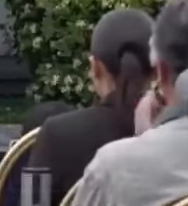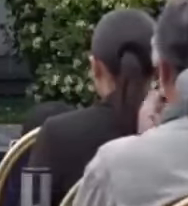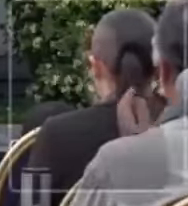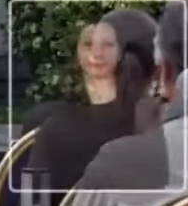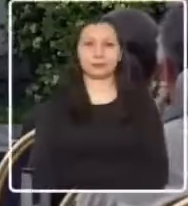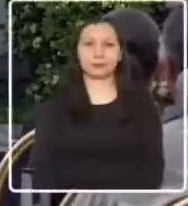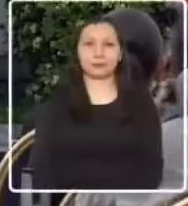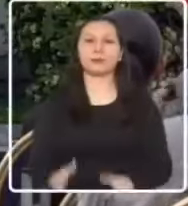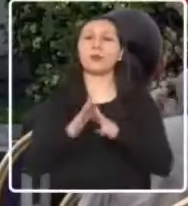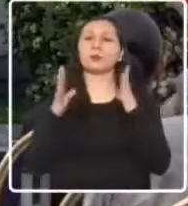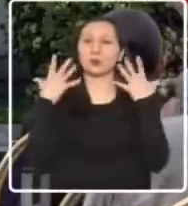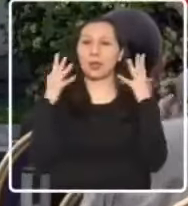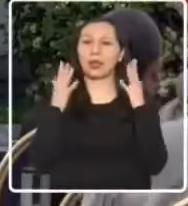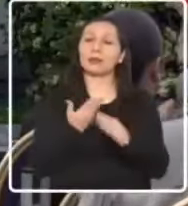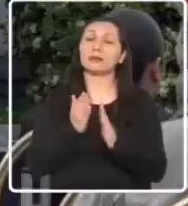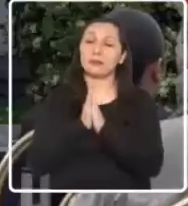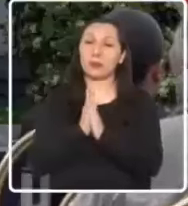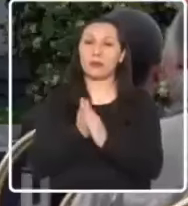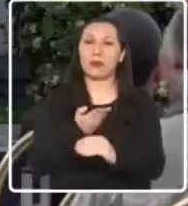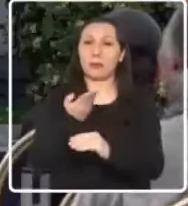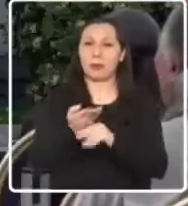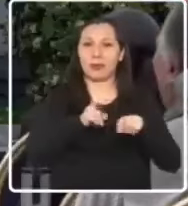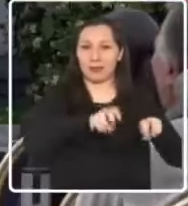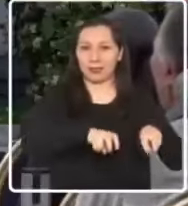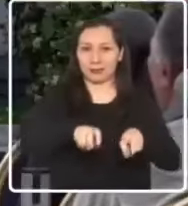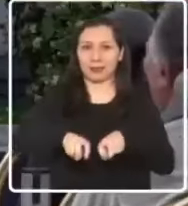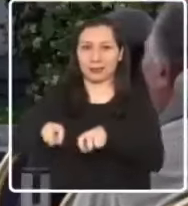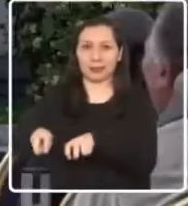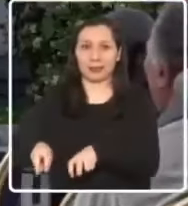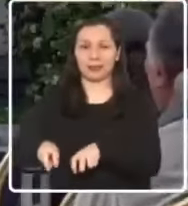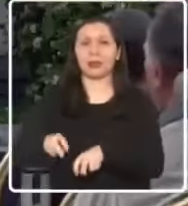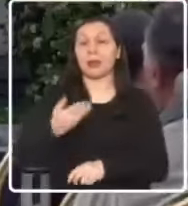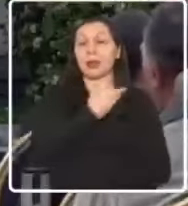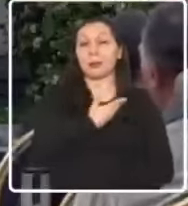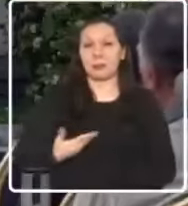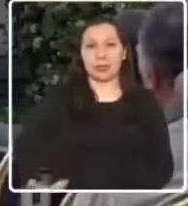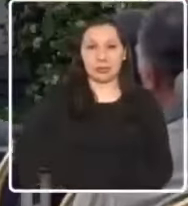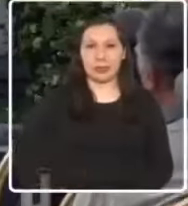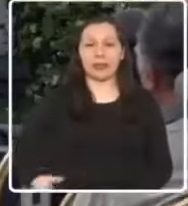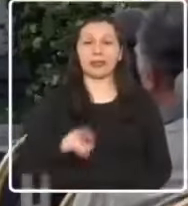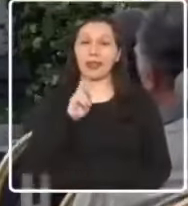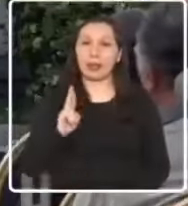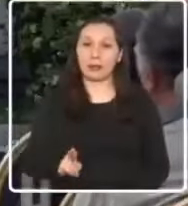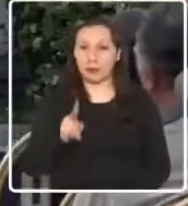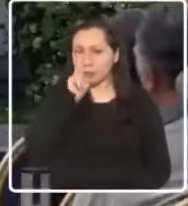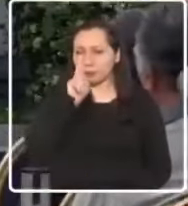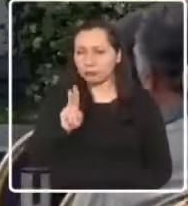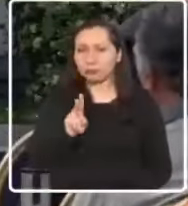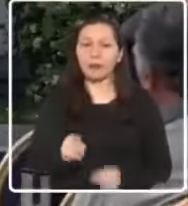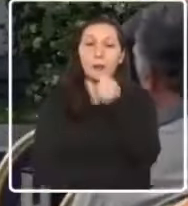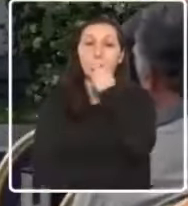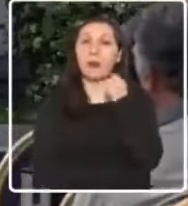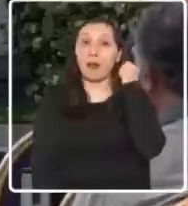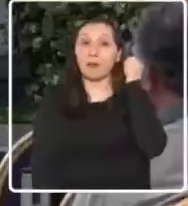Muchas gracias. Por favor, les solicitamos volver a sus asientos para que Su Excelencia el Presidente de la República, Gabriel Boric,